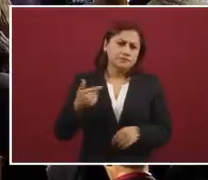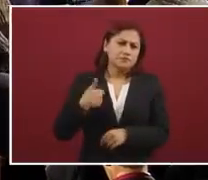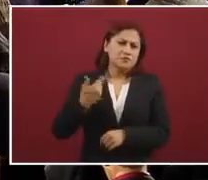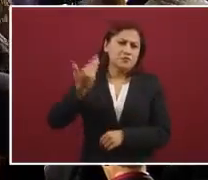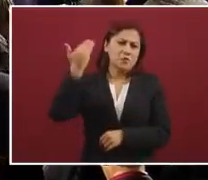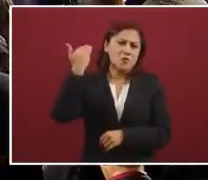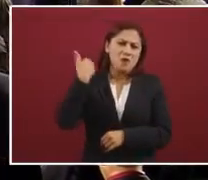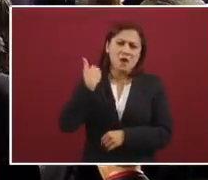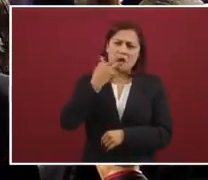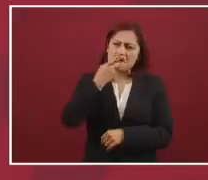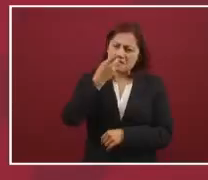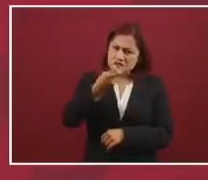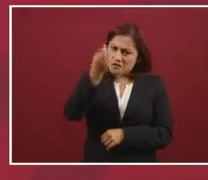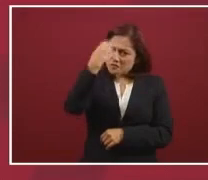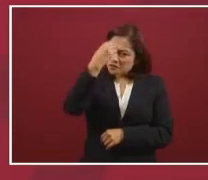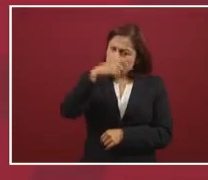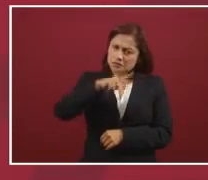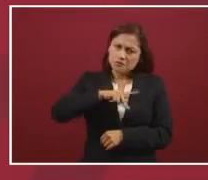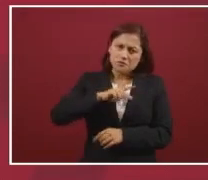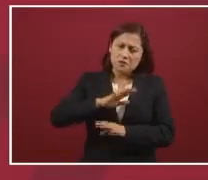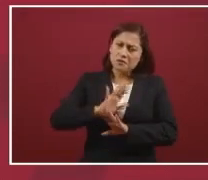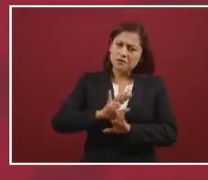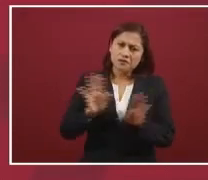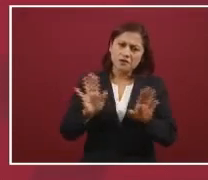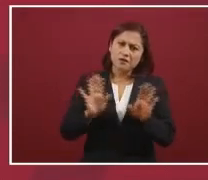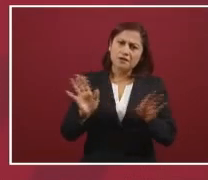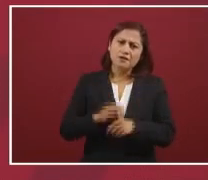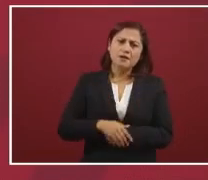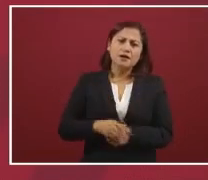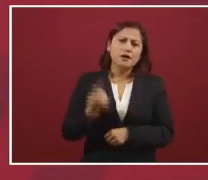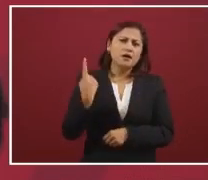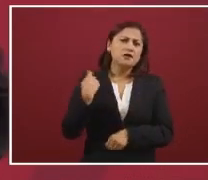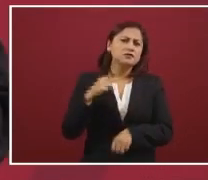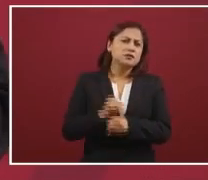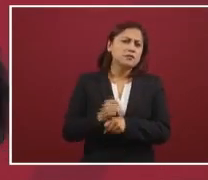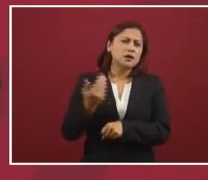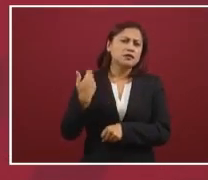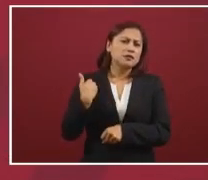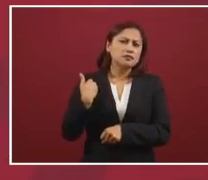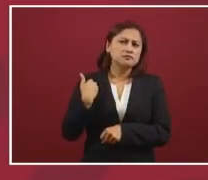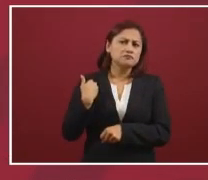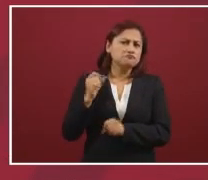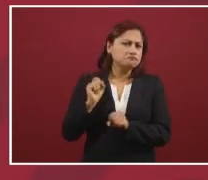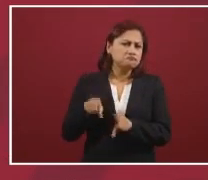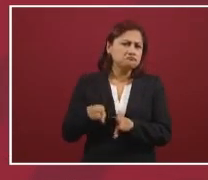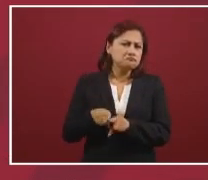vista la semana pasada y no tengo nada que agregar.